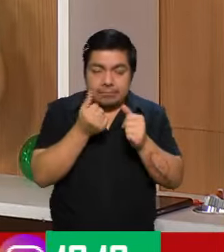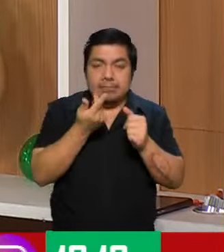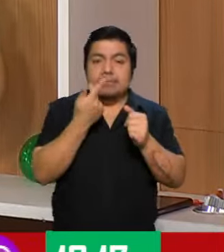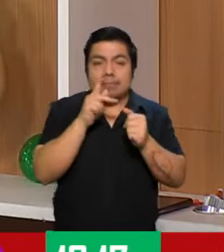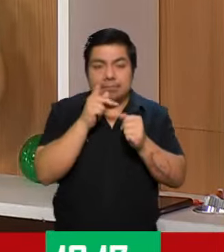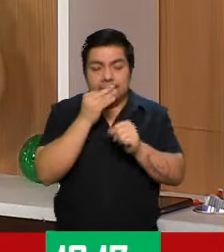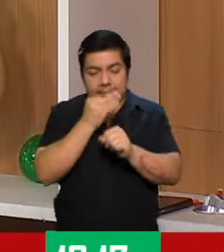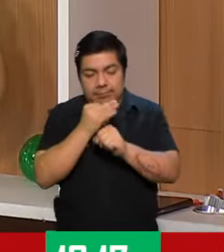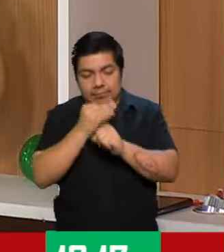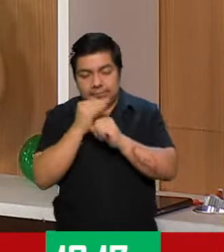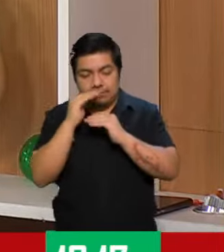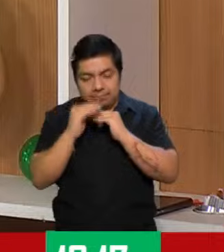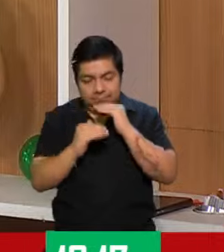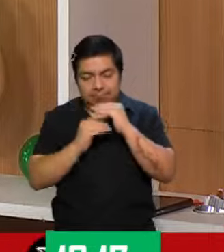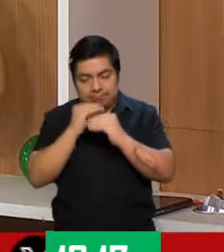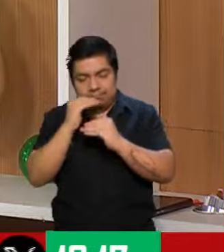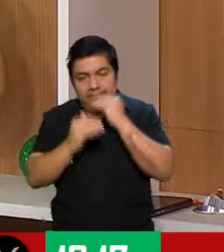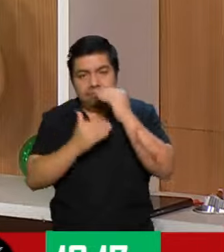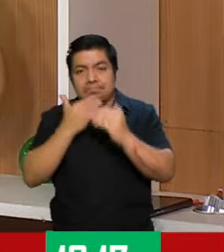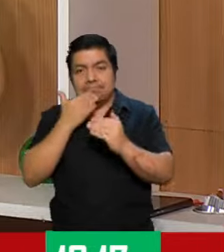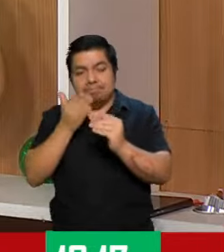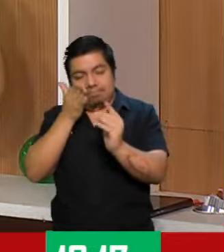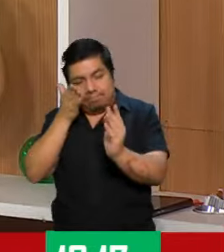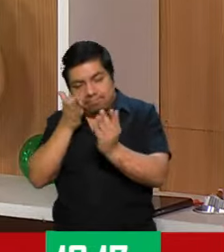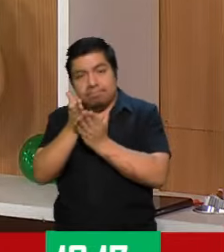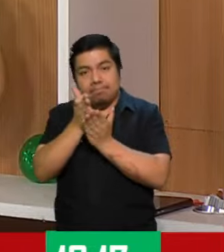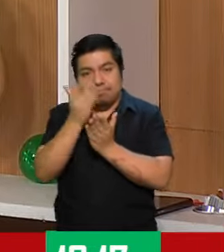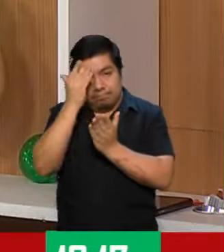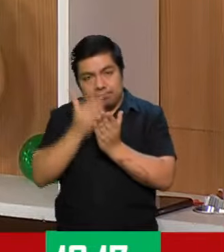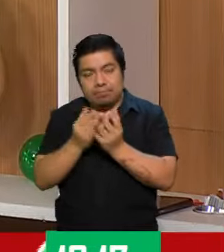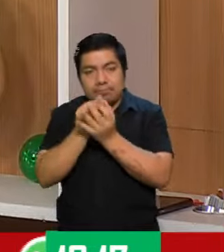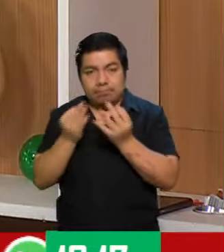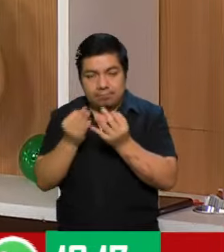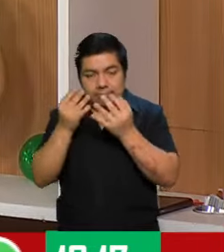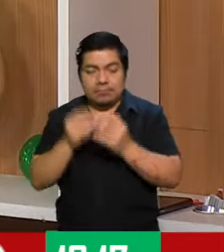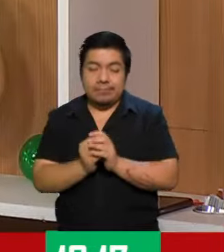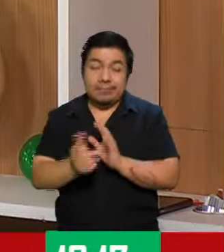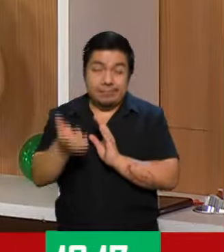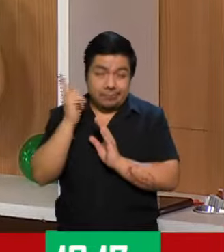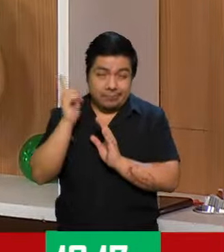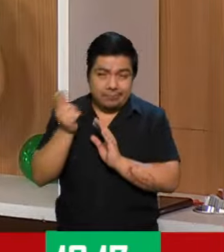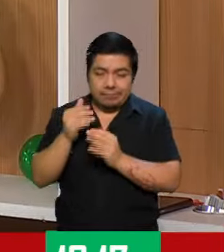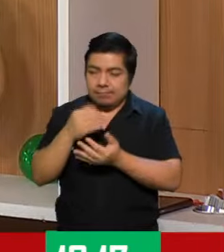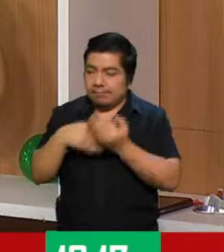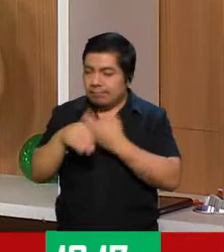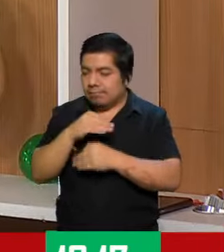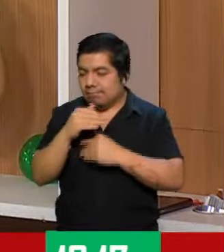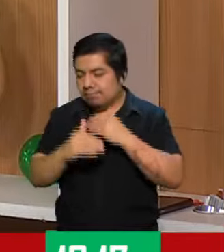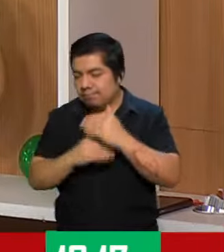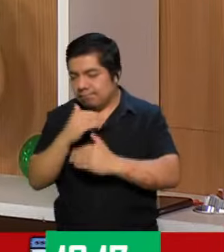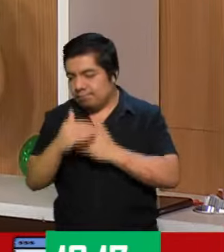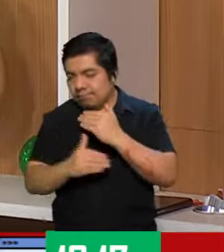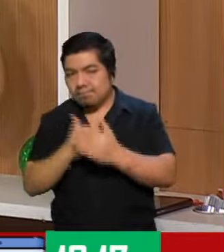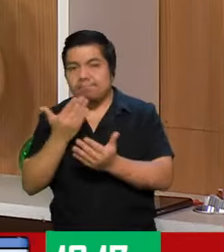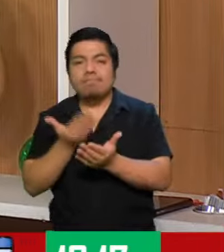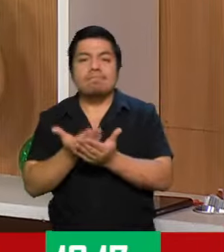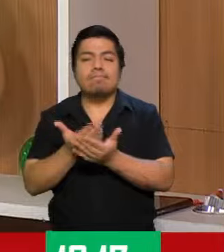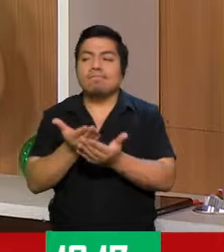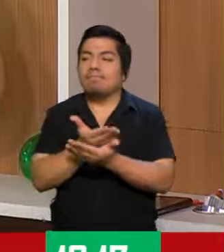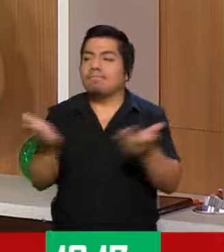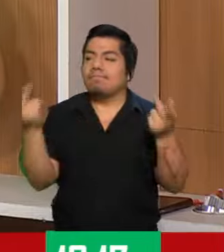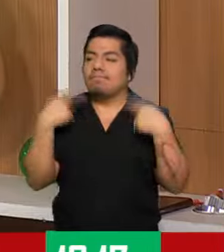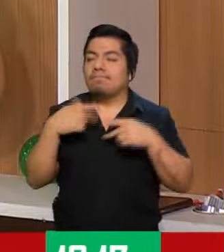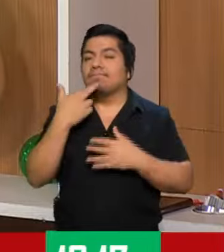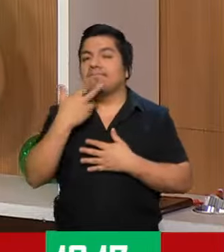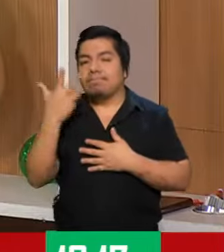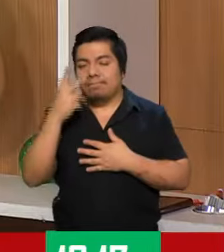seguimos en una ruta correcta, fieles a nuestra estrategia. Y con ello creo que vamos a poderle seguir entregando buenas cuentas a la gente. Muchas